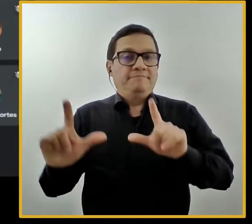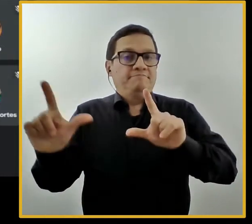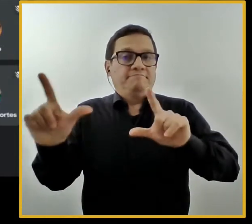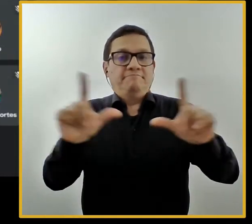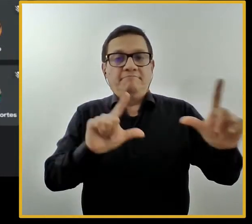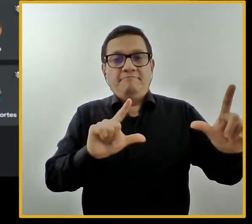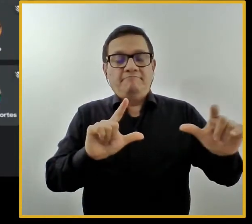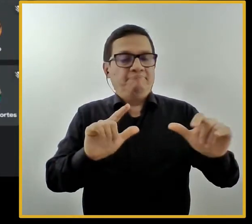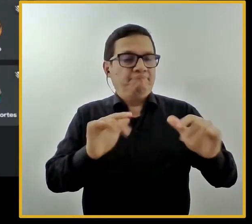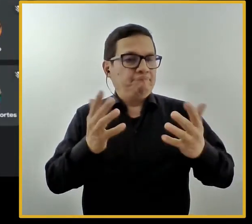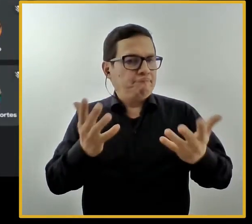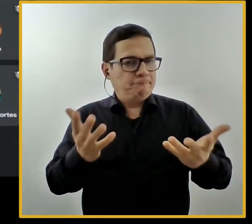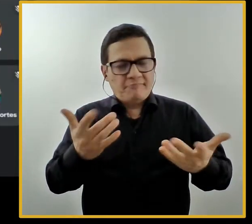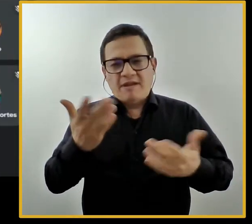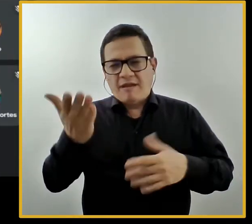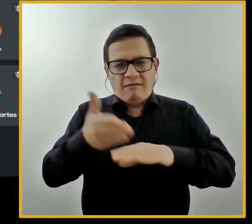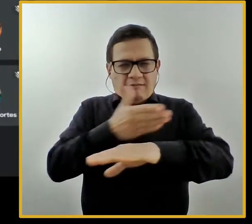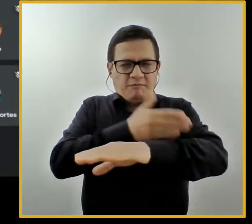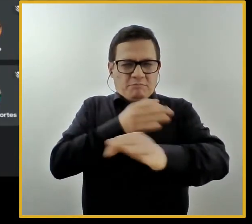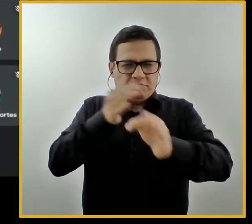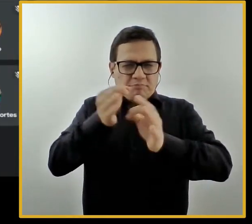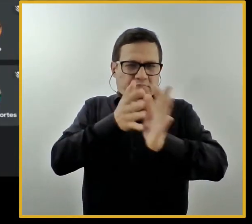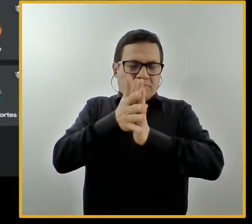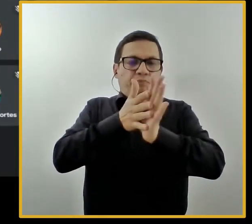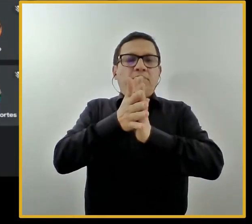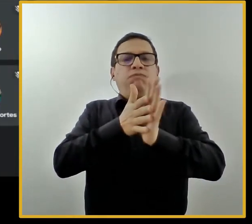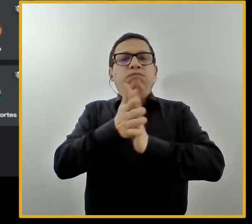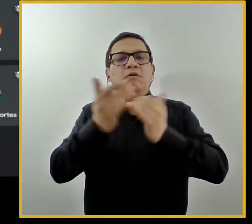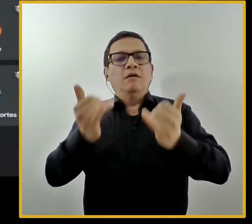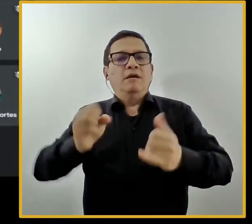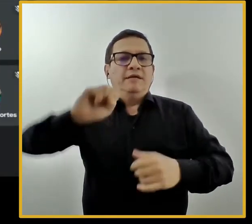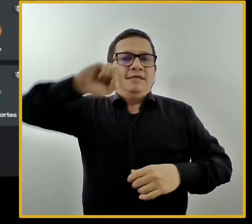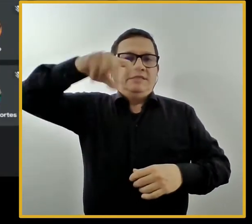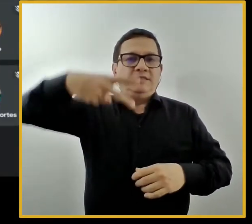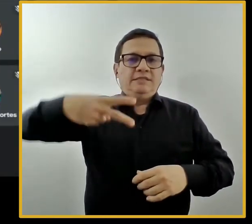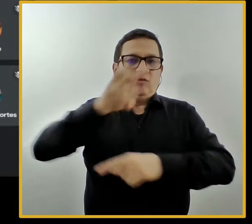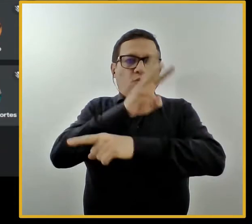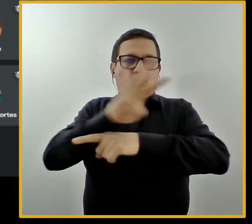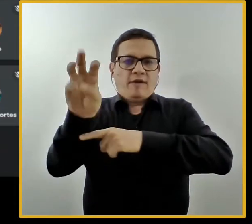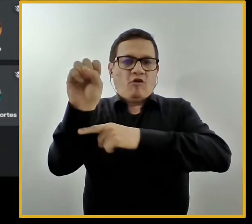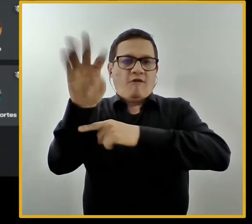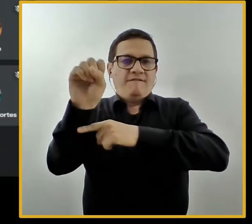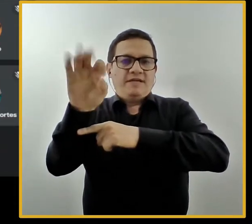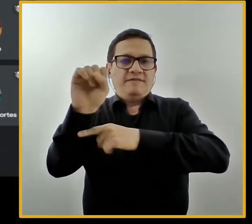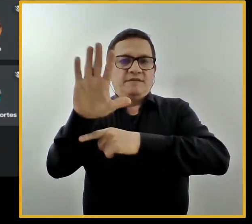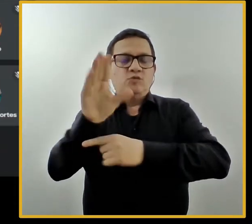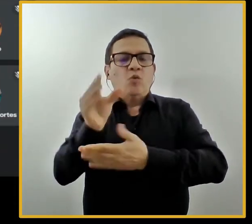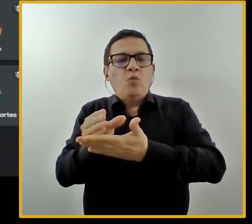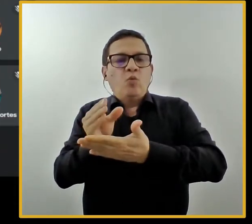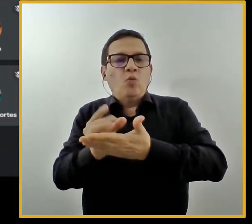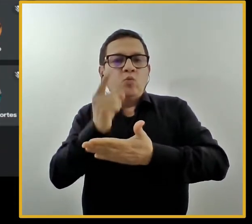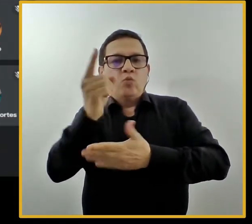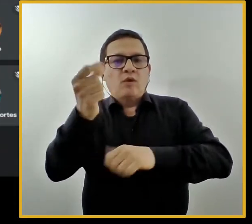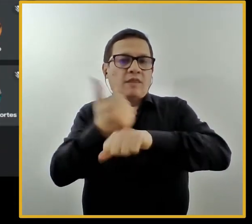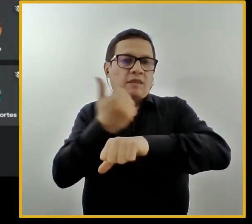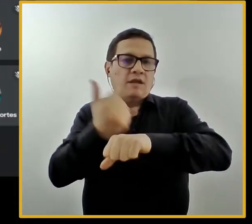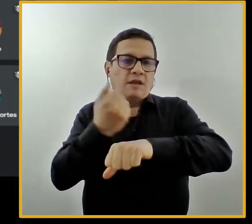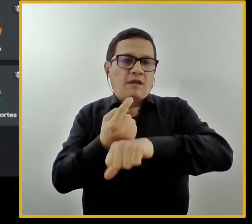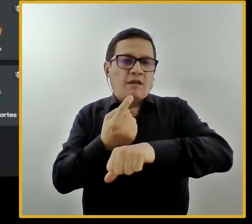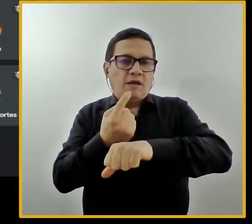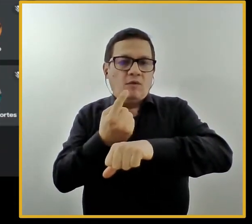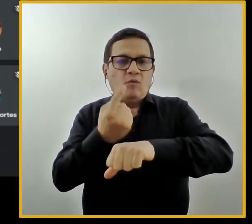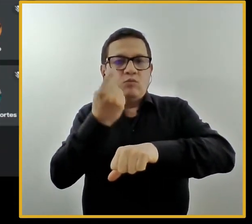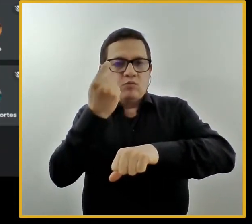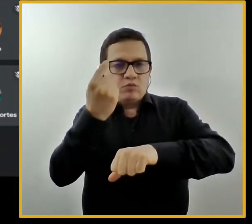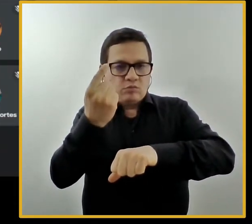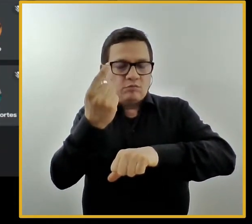Entonces, como les había comentado, esta es la segunda webconferencia de la Unidad 1 Tarea, la segunda